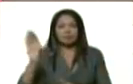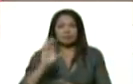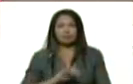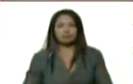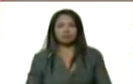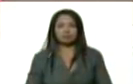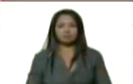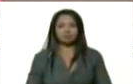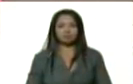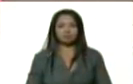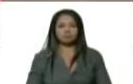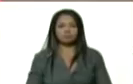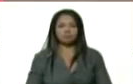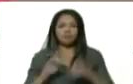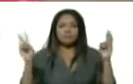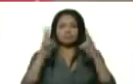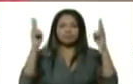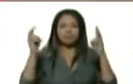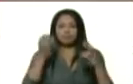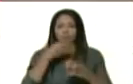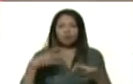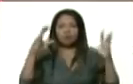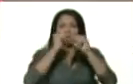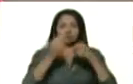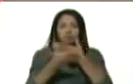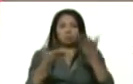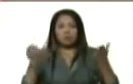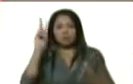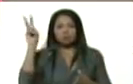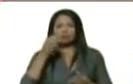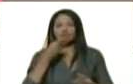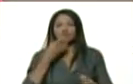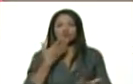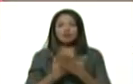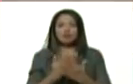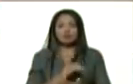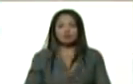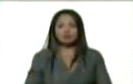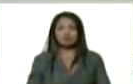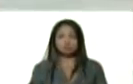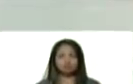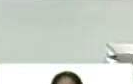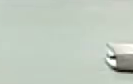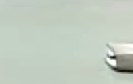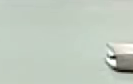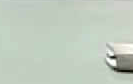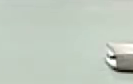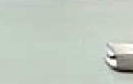¡Venceremos! Venceremos. Buenas noches a toda Venezuela. Muchas gracias. Gracias.